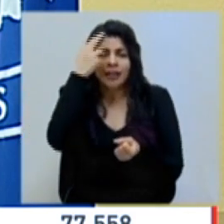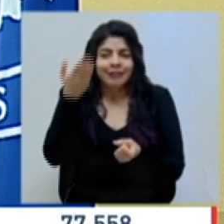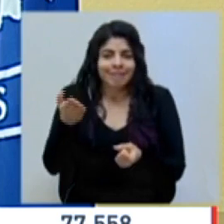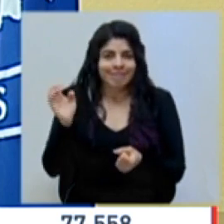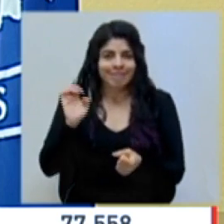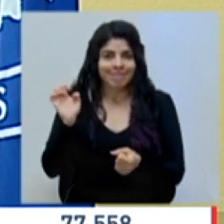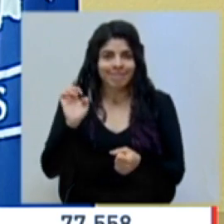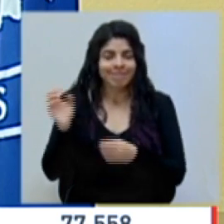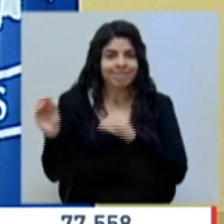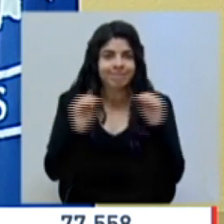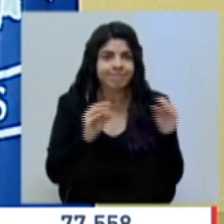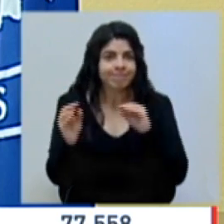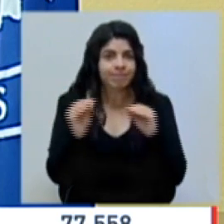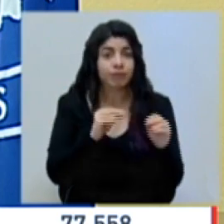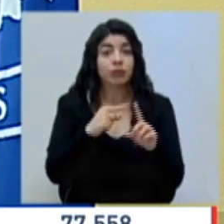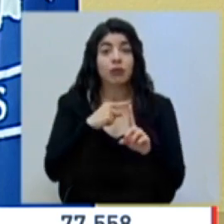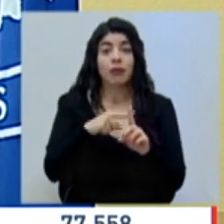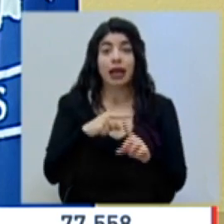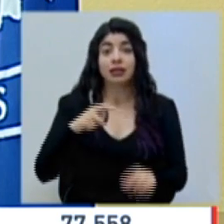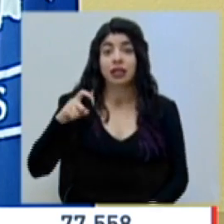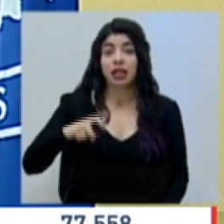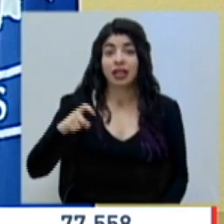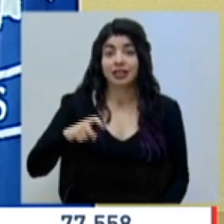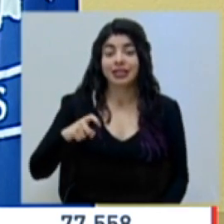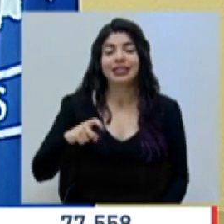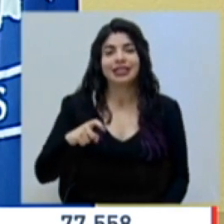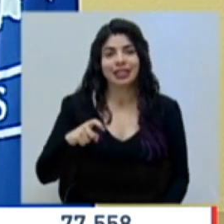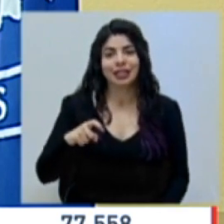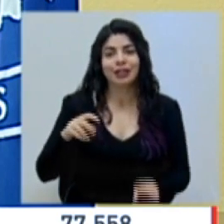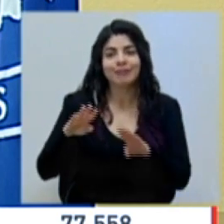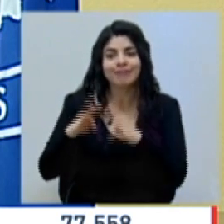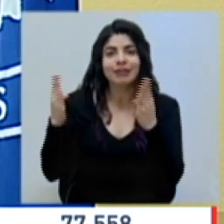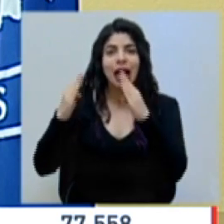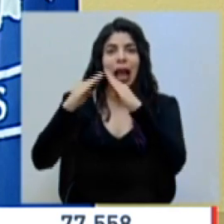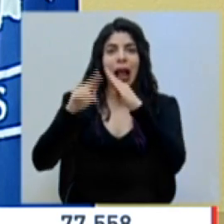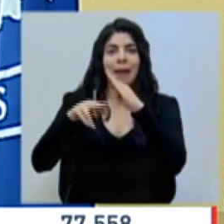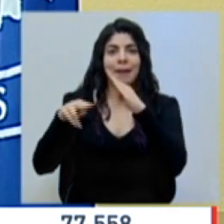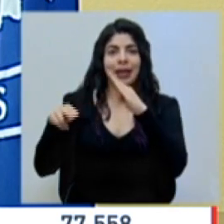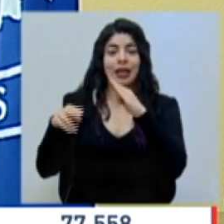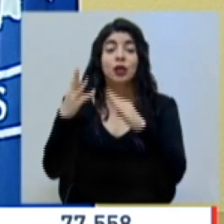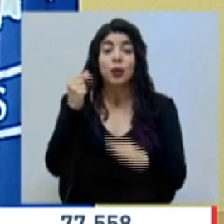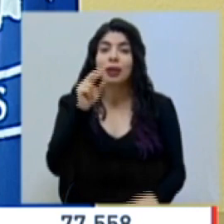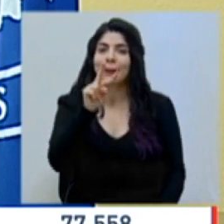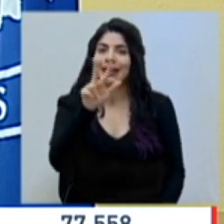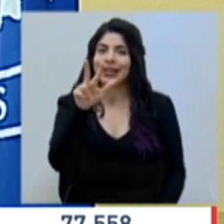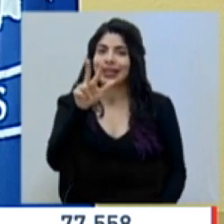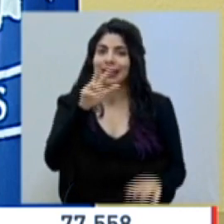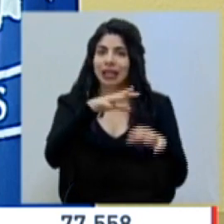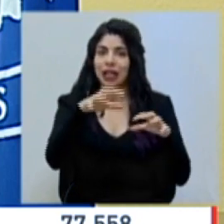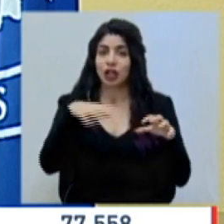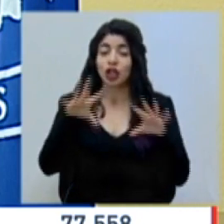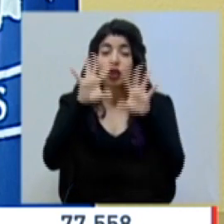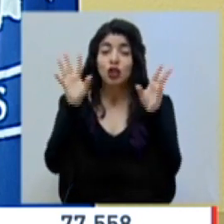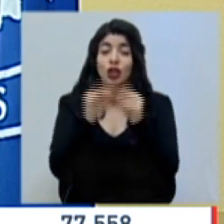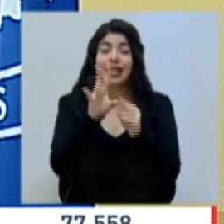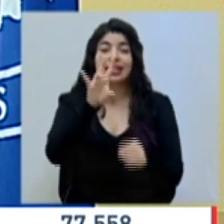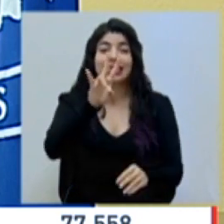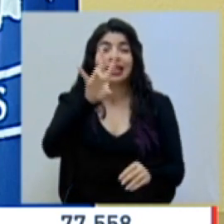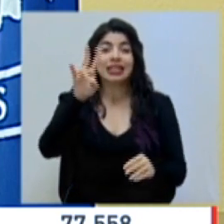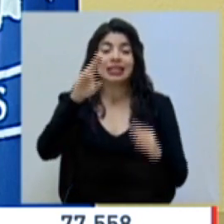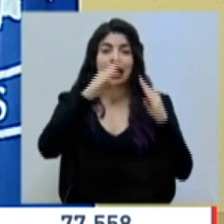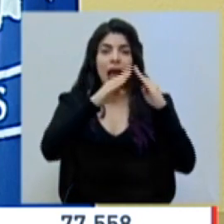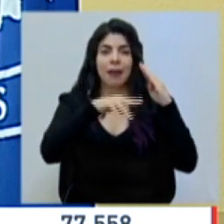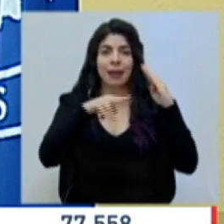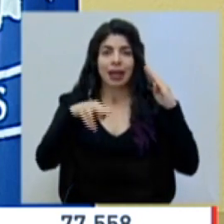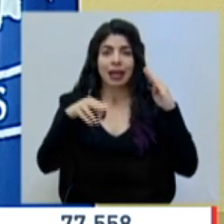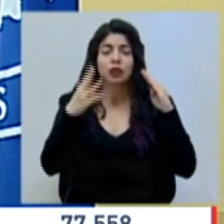emergencia, y fue necesario habilitar albergues en 23 cantones. 77 albergues para